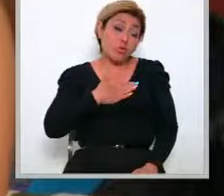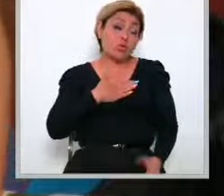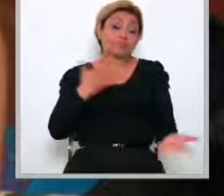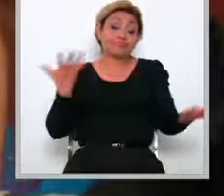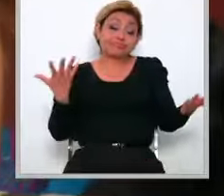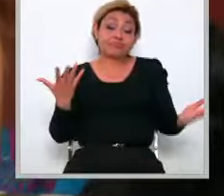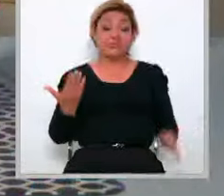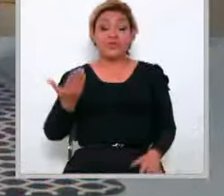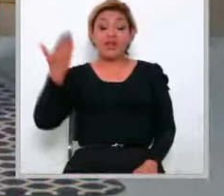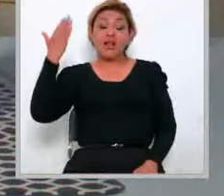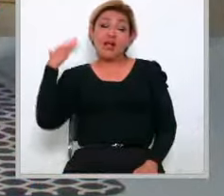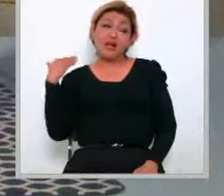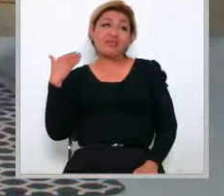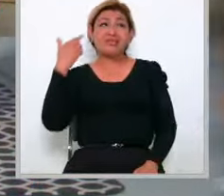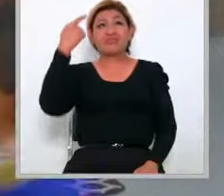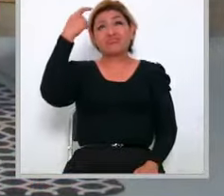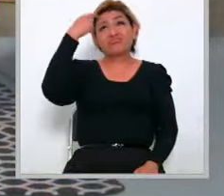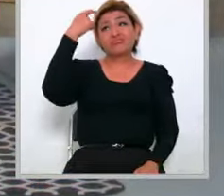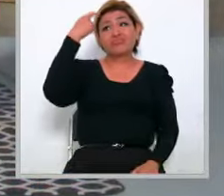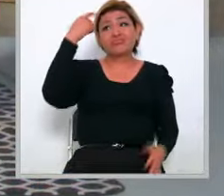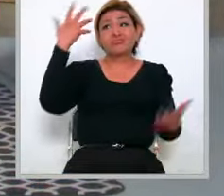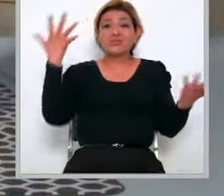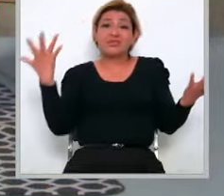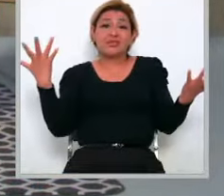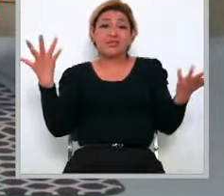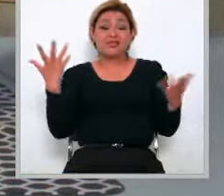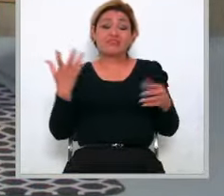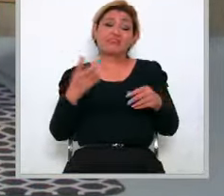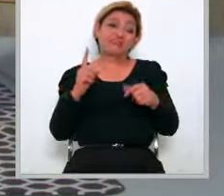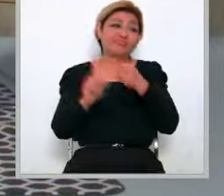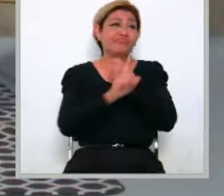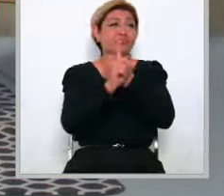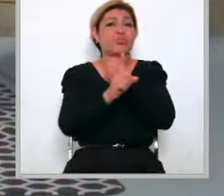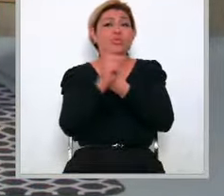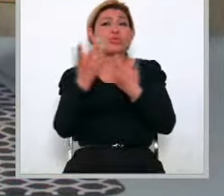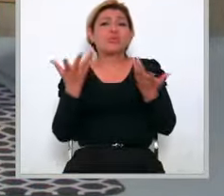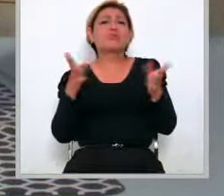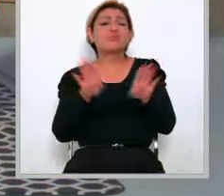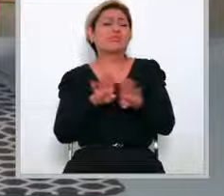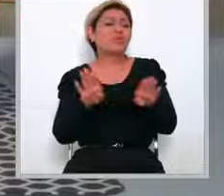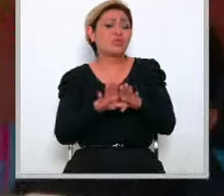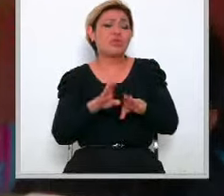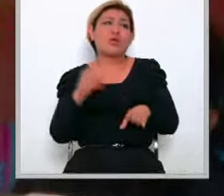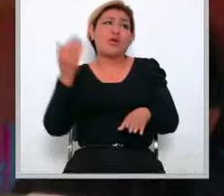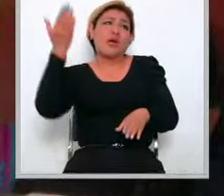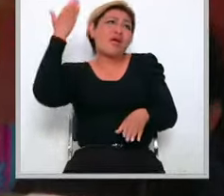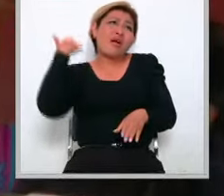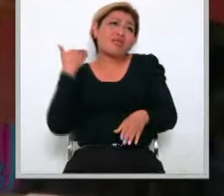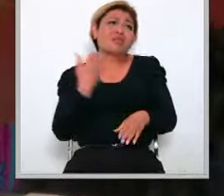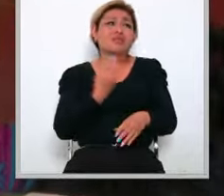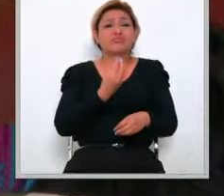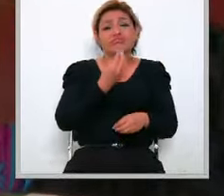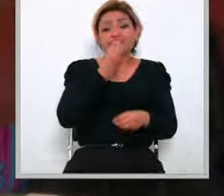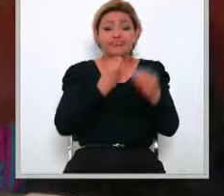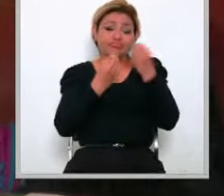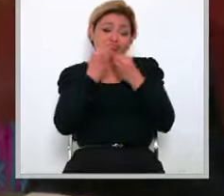alimenticio. Entonces he utilizado eso para poder ayudar a muchas niñas, dando pláticas, dándoles